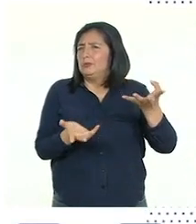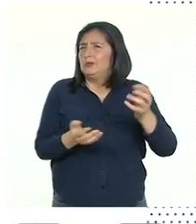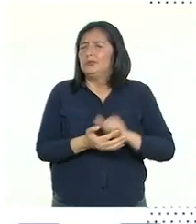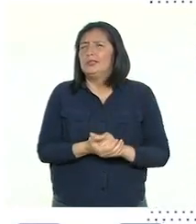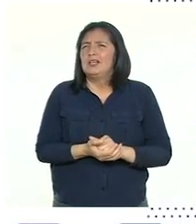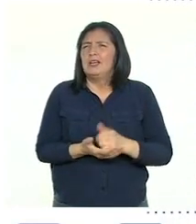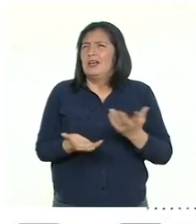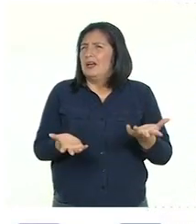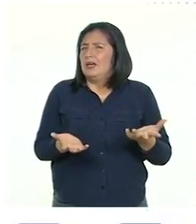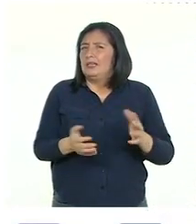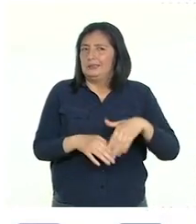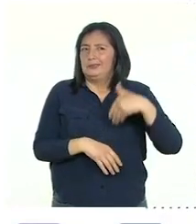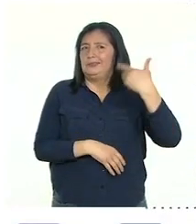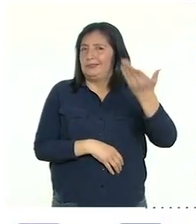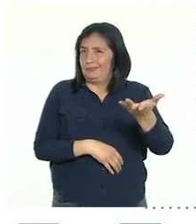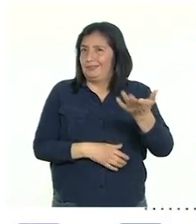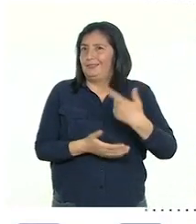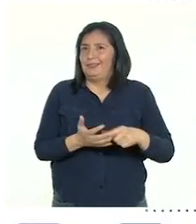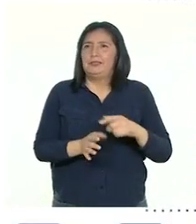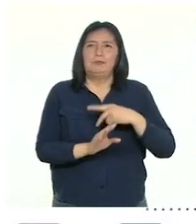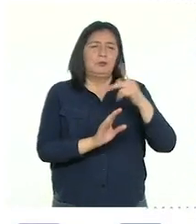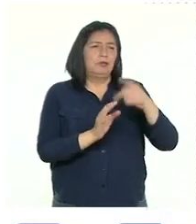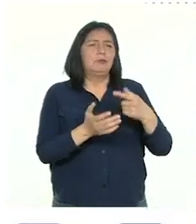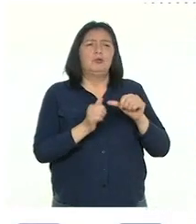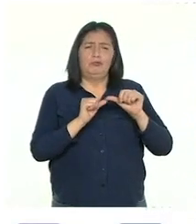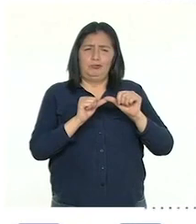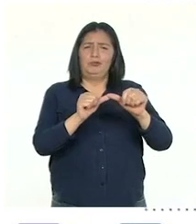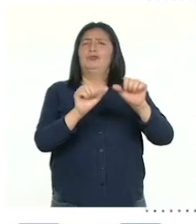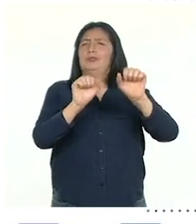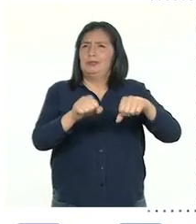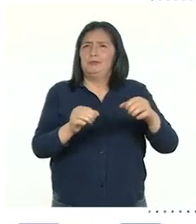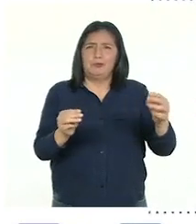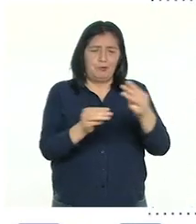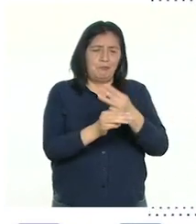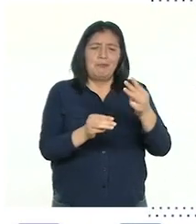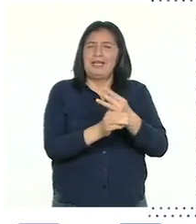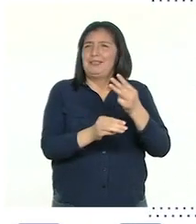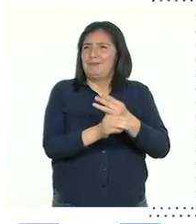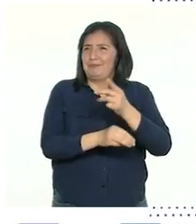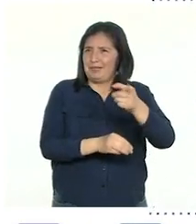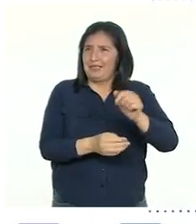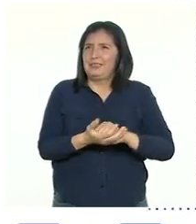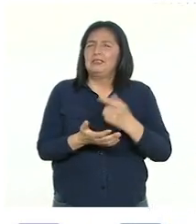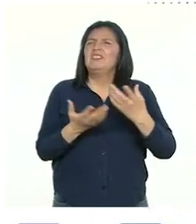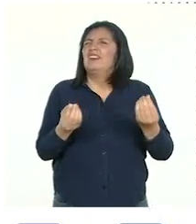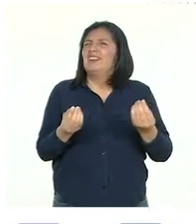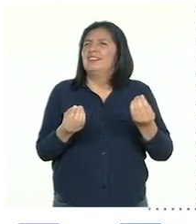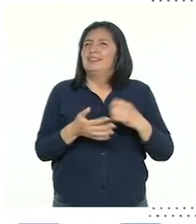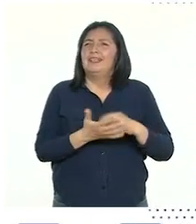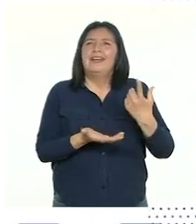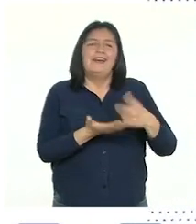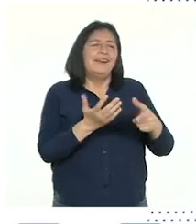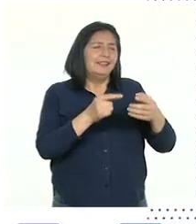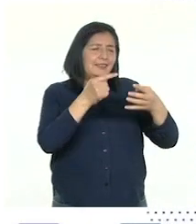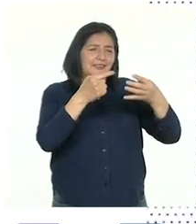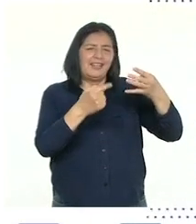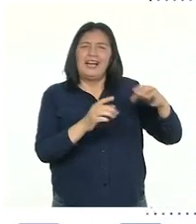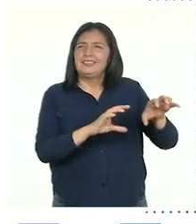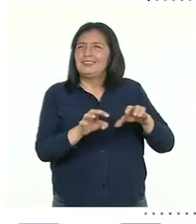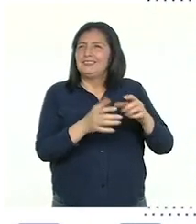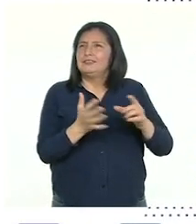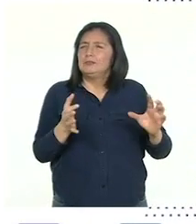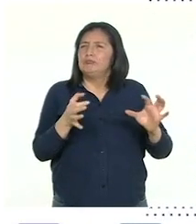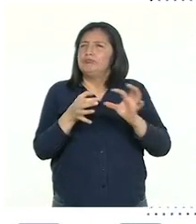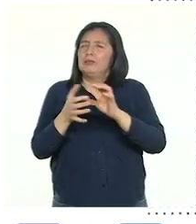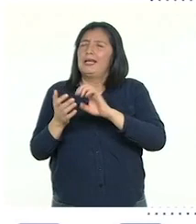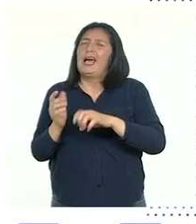lado, en una siguiente actividad seguiremos haciendo matemática, a partir de actividades que